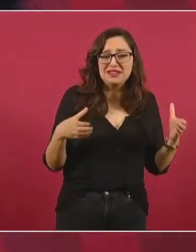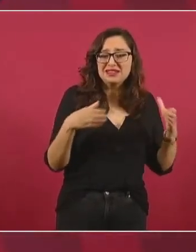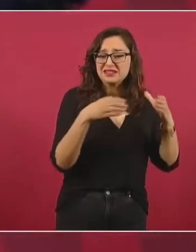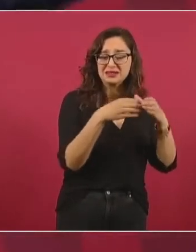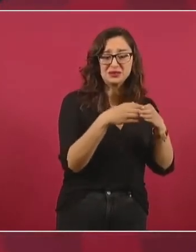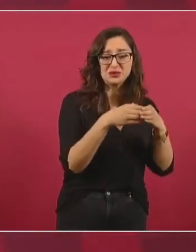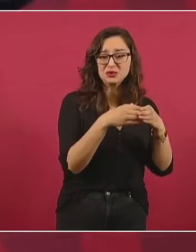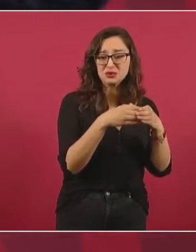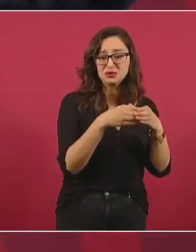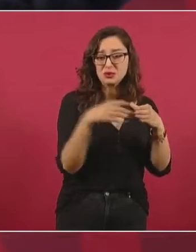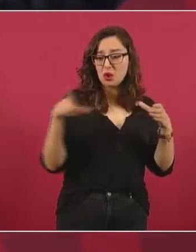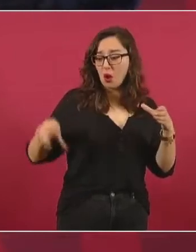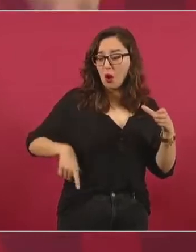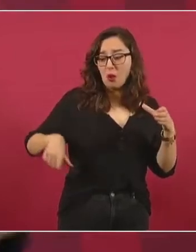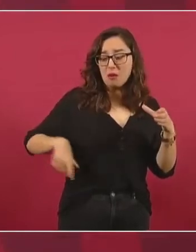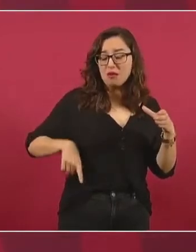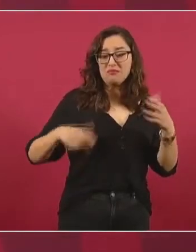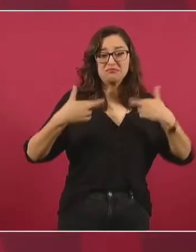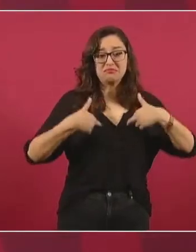Los gobiernos somos minorías.